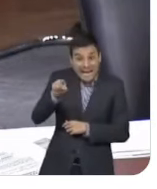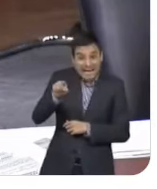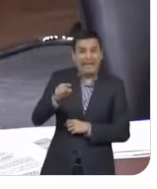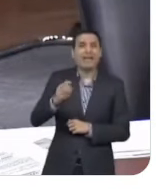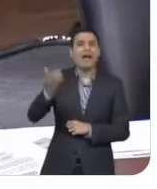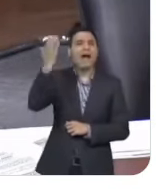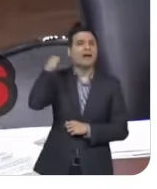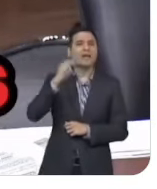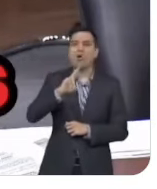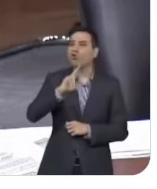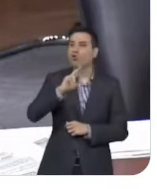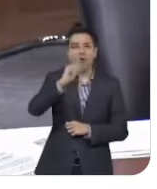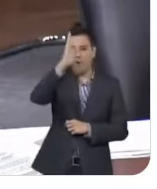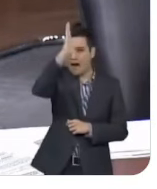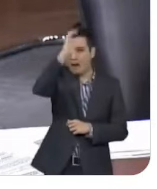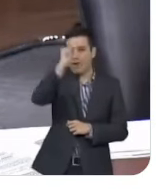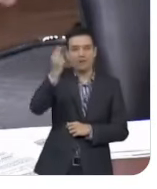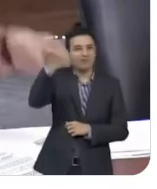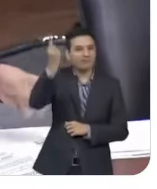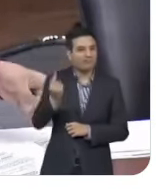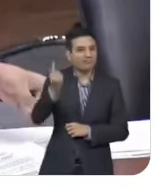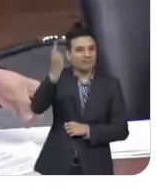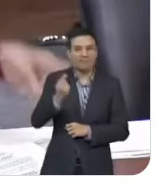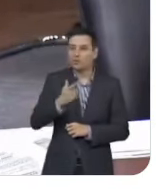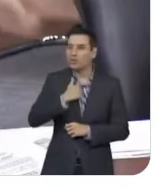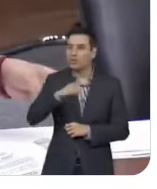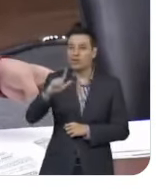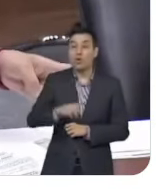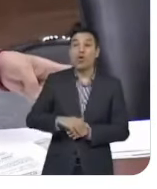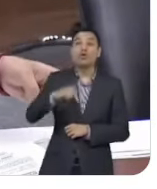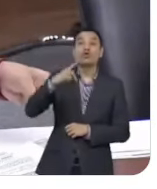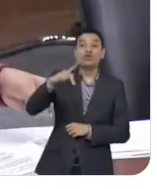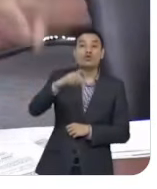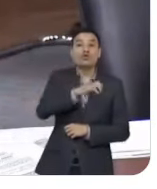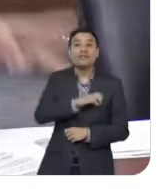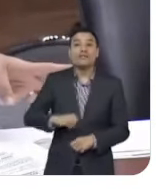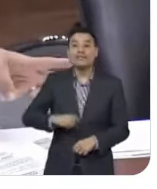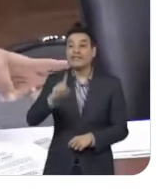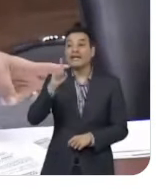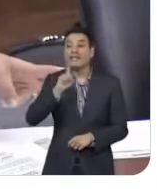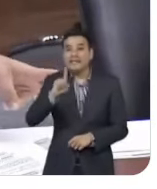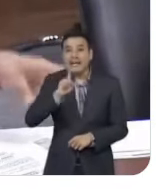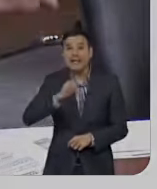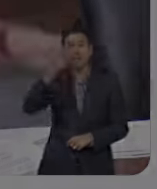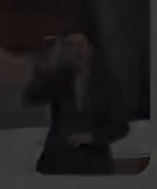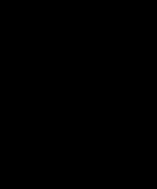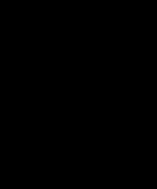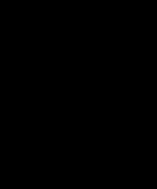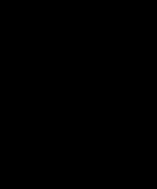comentarios Mi nombre es Cristian nos vemos en un próximo video y sigan teniendo un excelente día